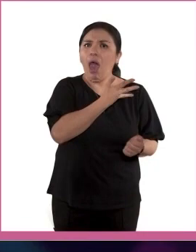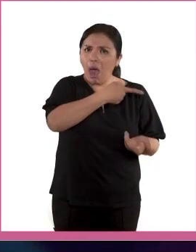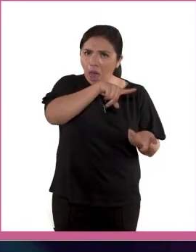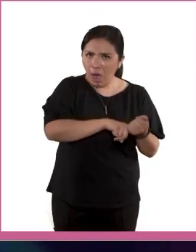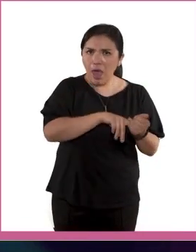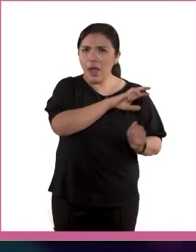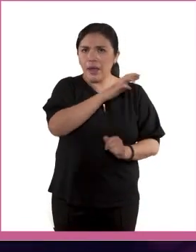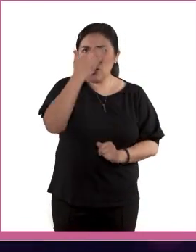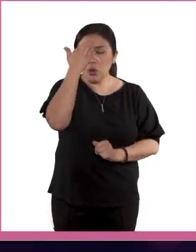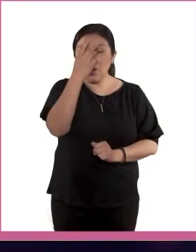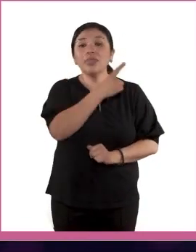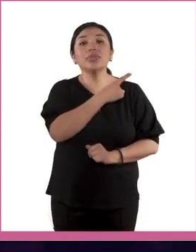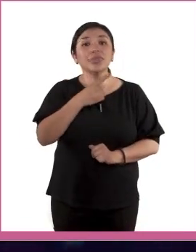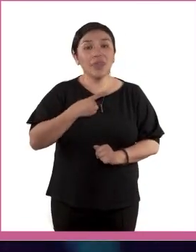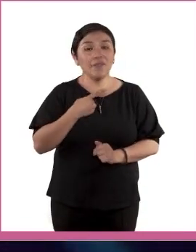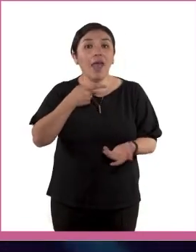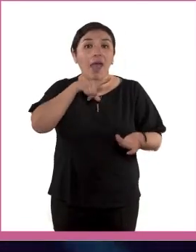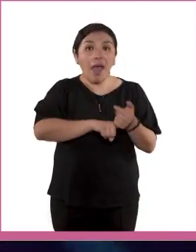constitucionalmente